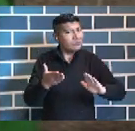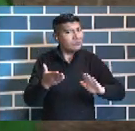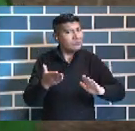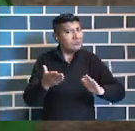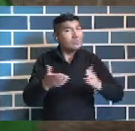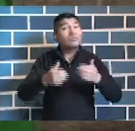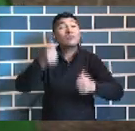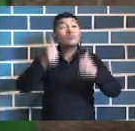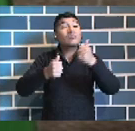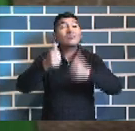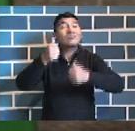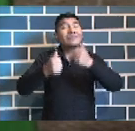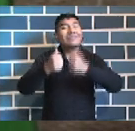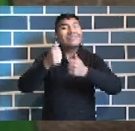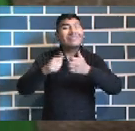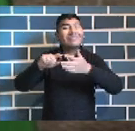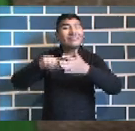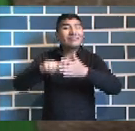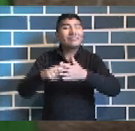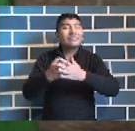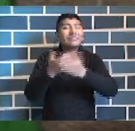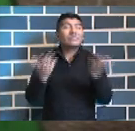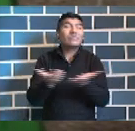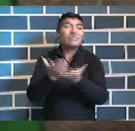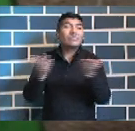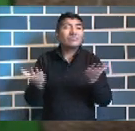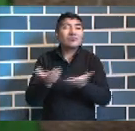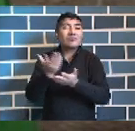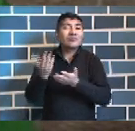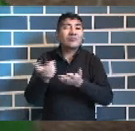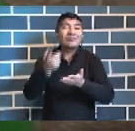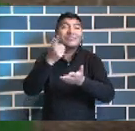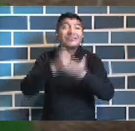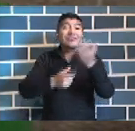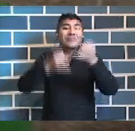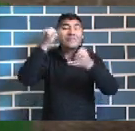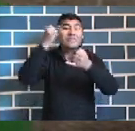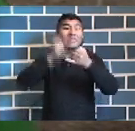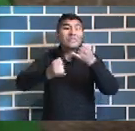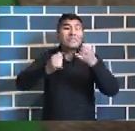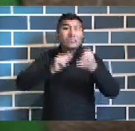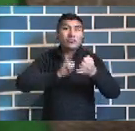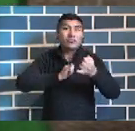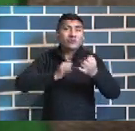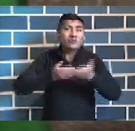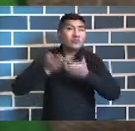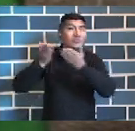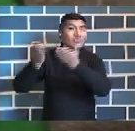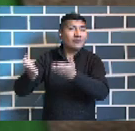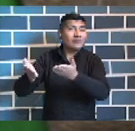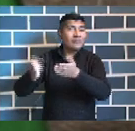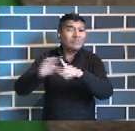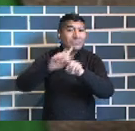¿Cuál es su procedencia y qué finalidad le doy yo?